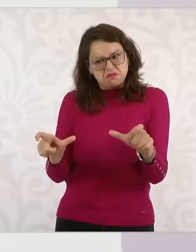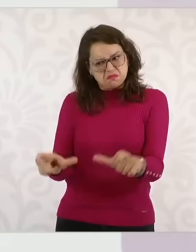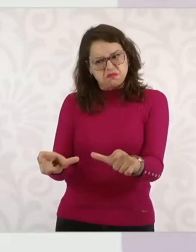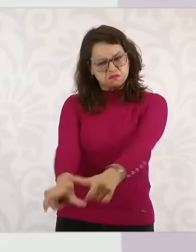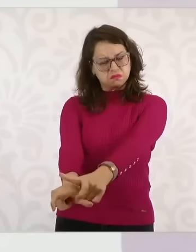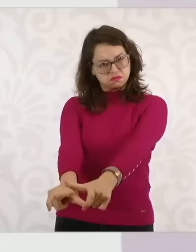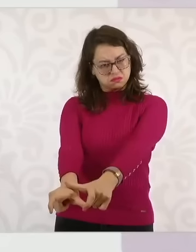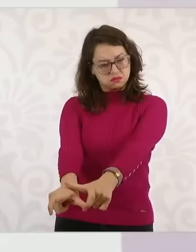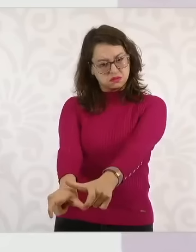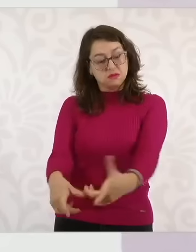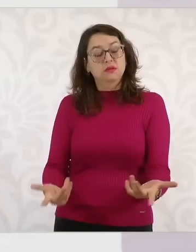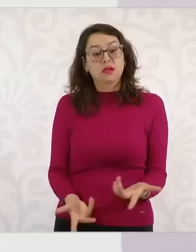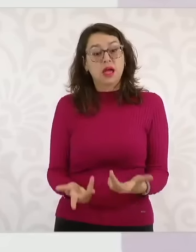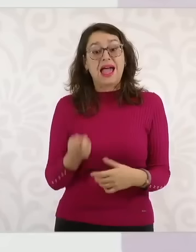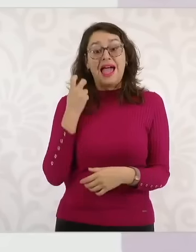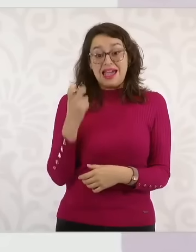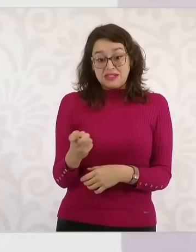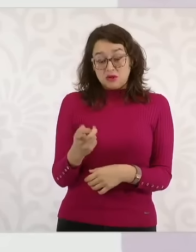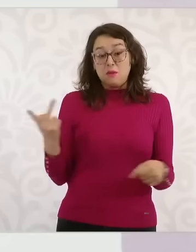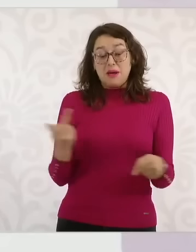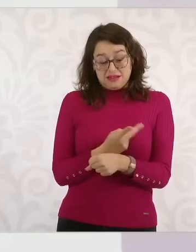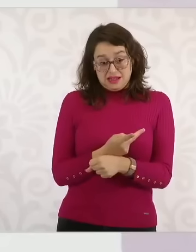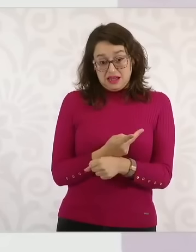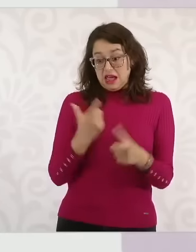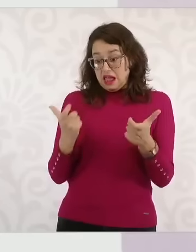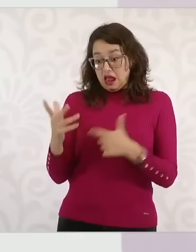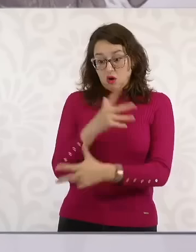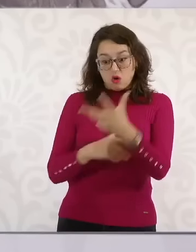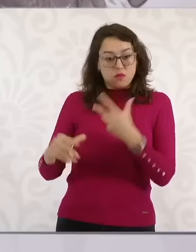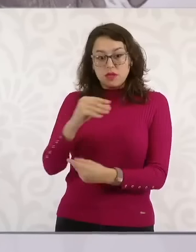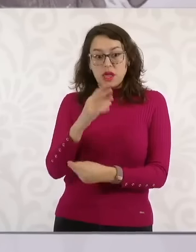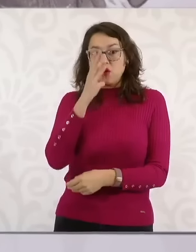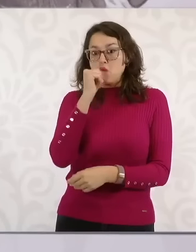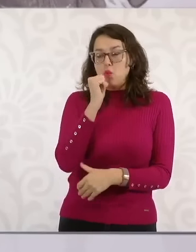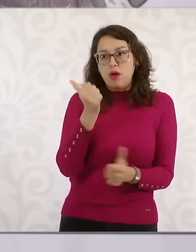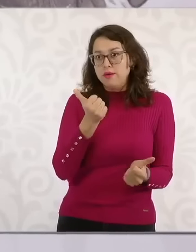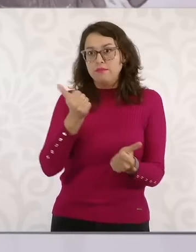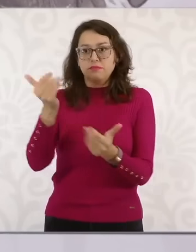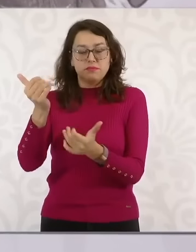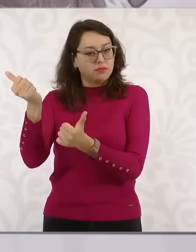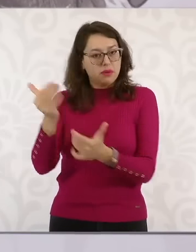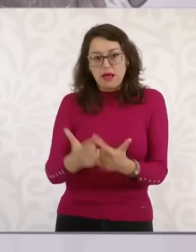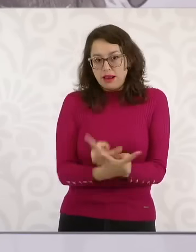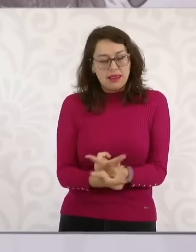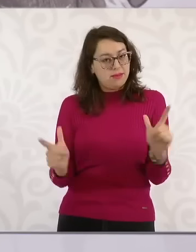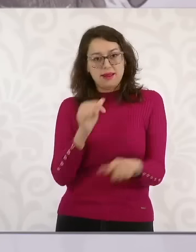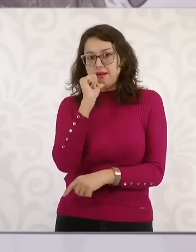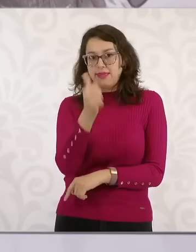Cuando hay un bloqueo económico, pues entonces no puedes importar y exportar libremente.